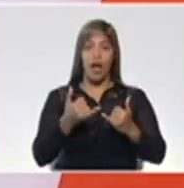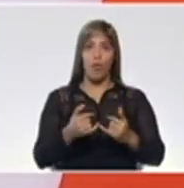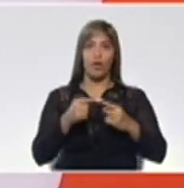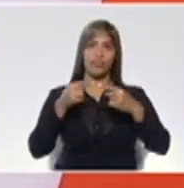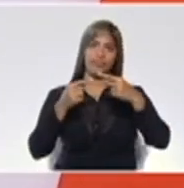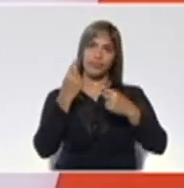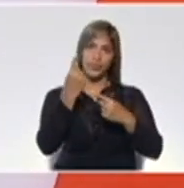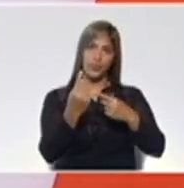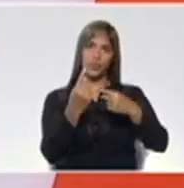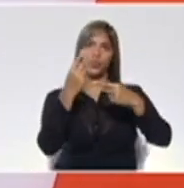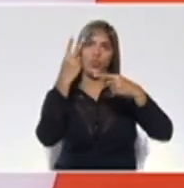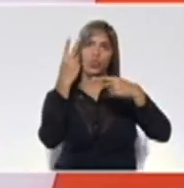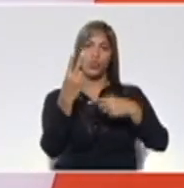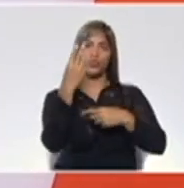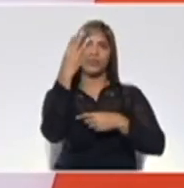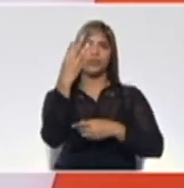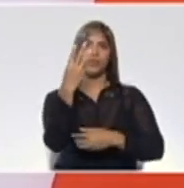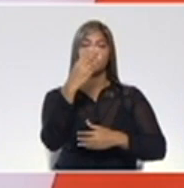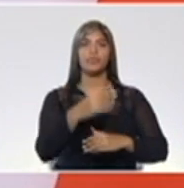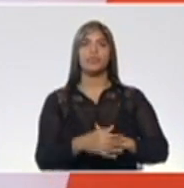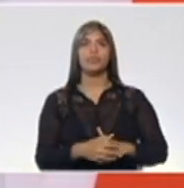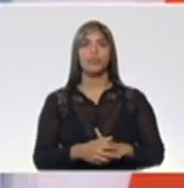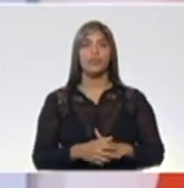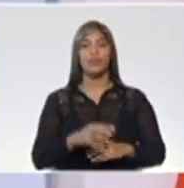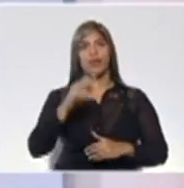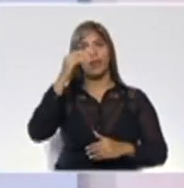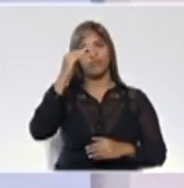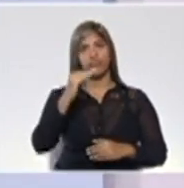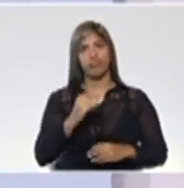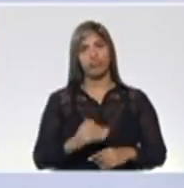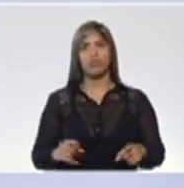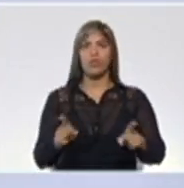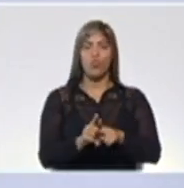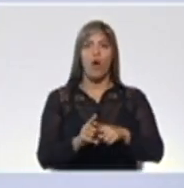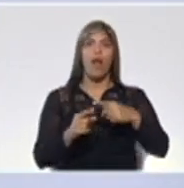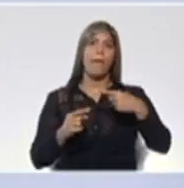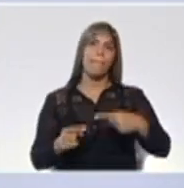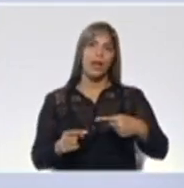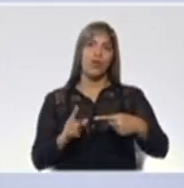1, 2 y 3. Y hacia abajo los negativos.